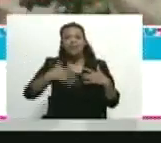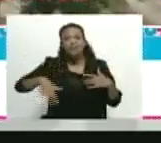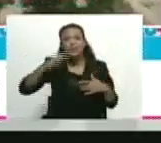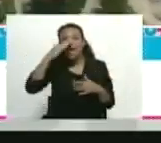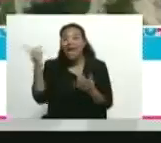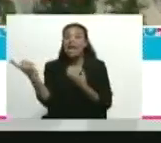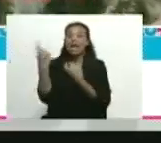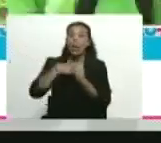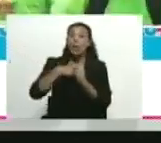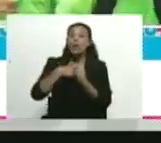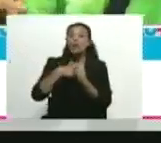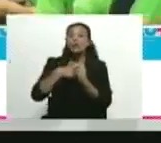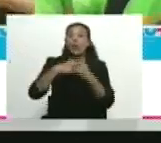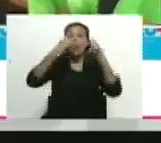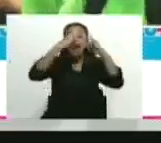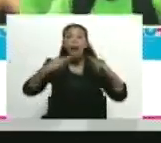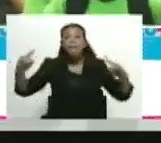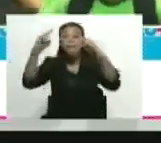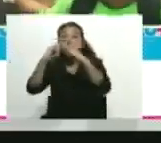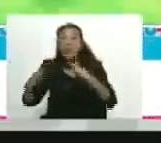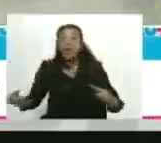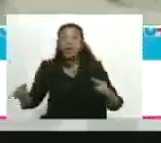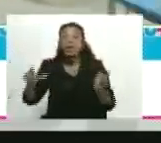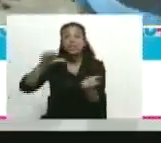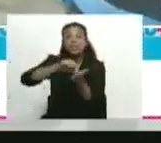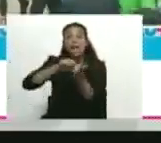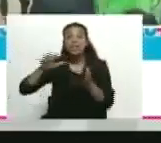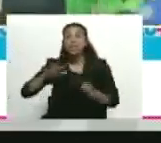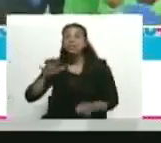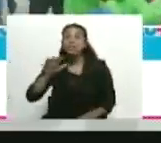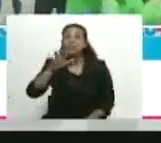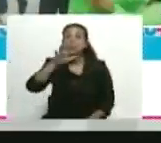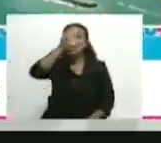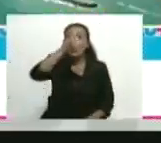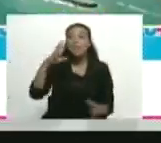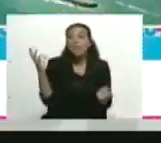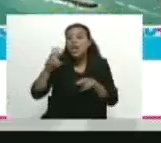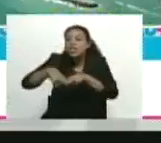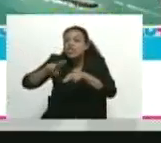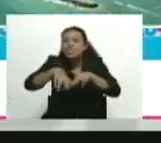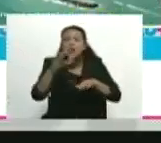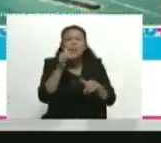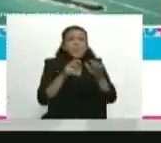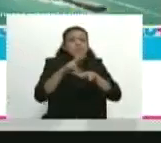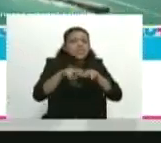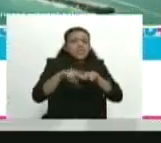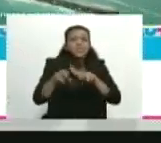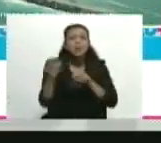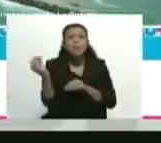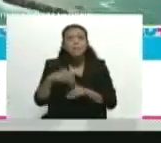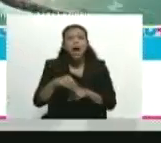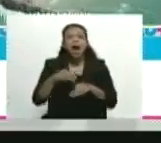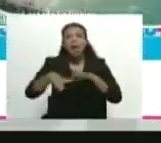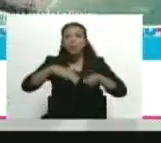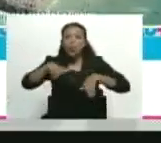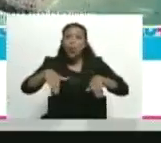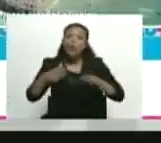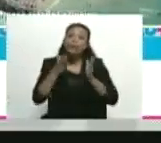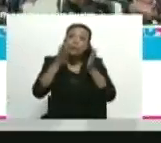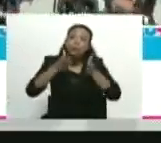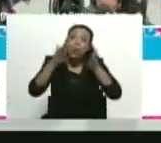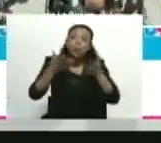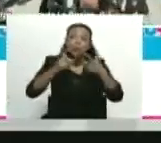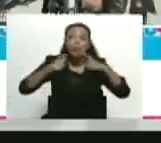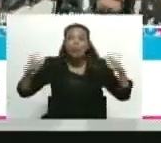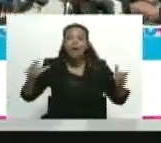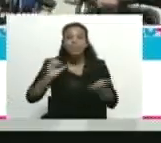está incluido el campismo, el senderismo, y para los más chiquitines, también, en la dinámica que usted nos ha orientado, la